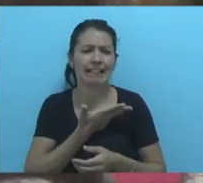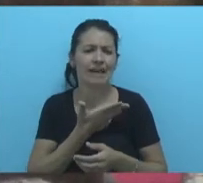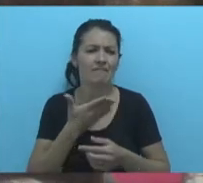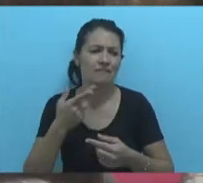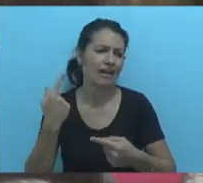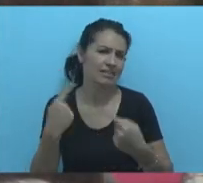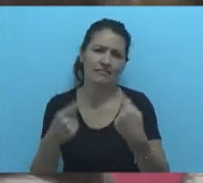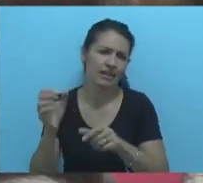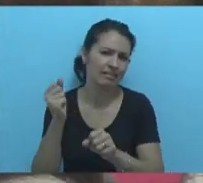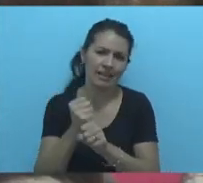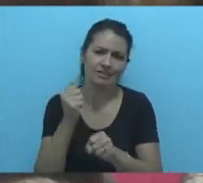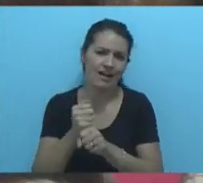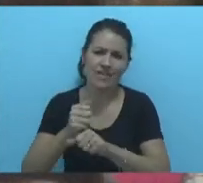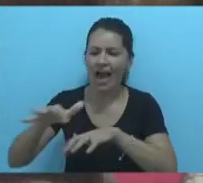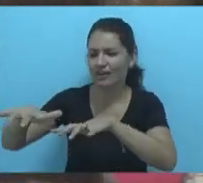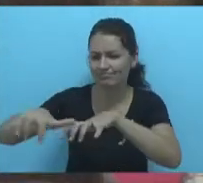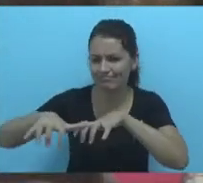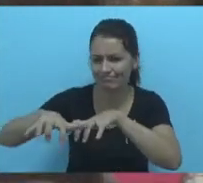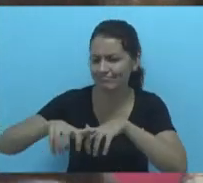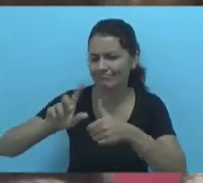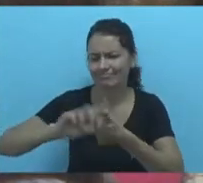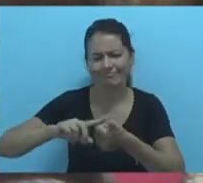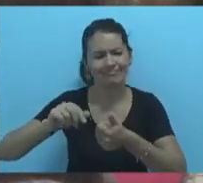recursos como provincia de Santa Fe y como